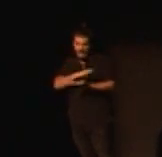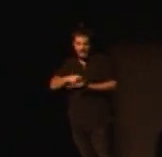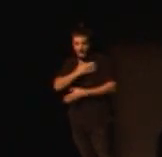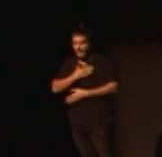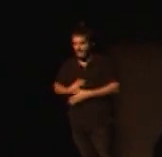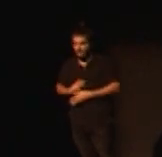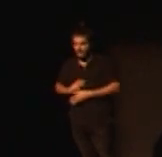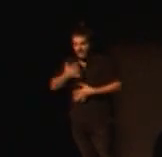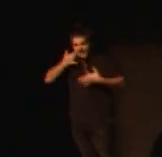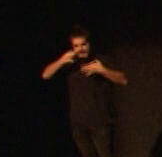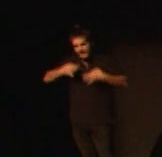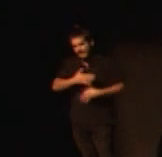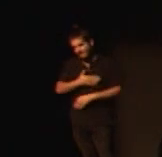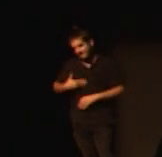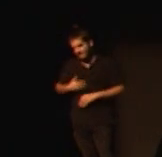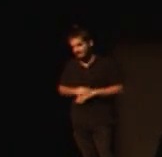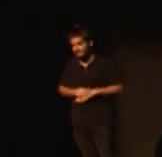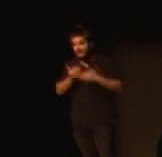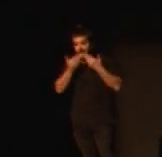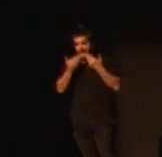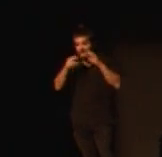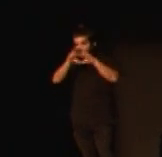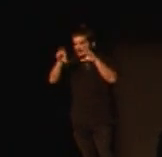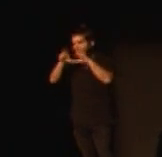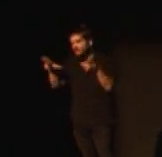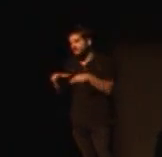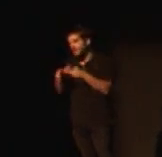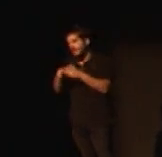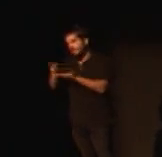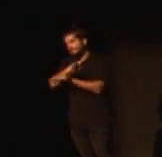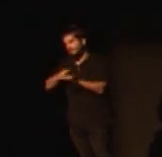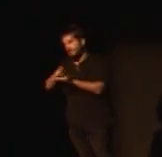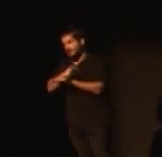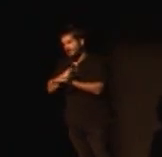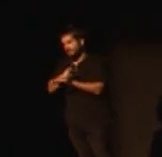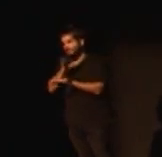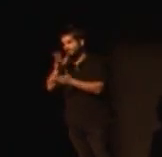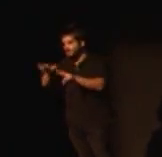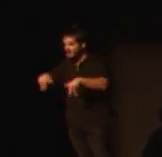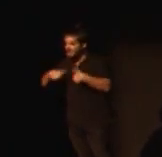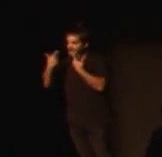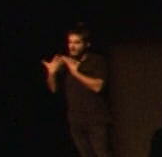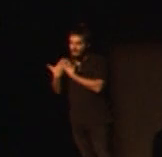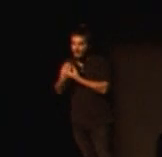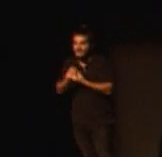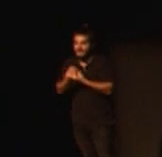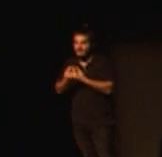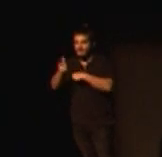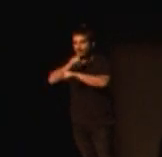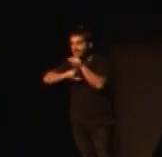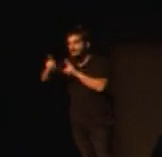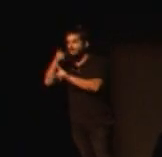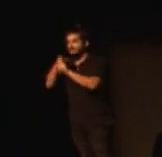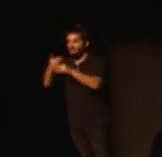a cada una de las entidades sociales de la región que nos han permitido acompañarles en su apasionante viaje de mejorar la vida de los